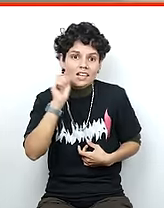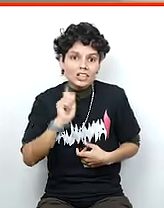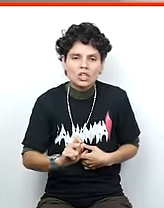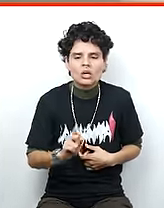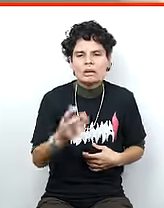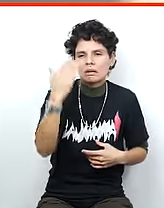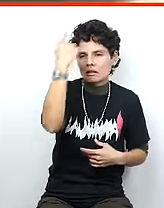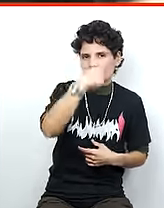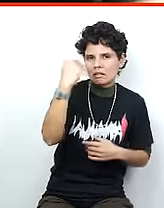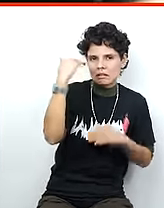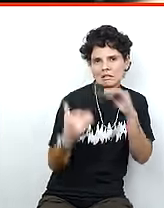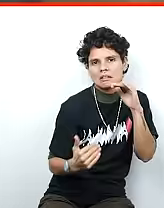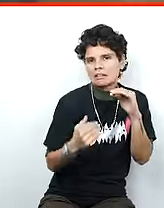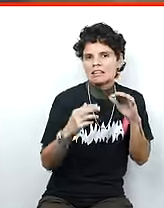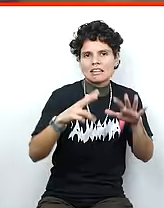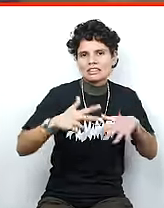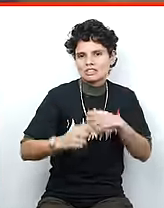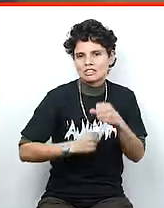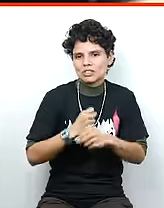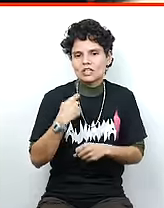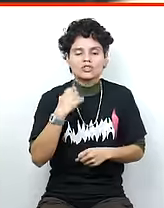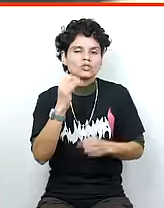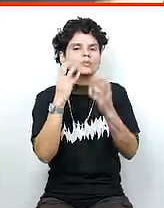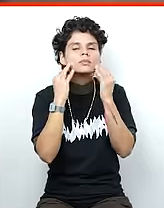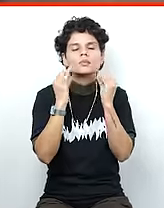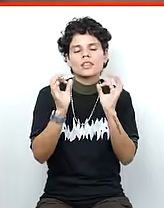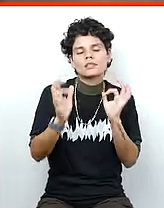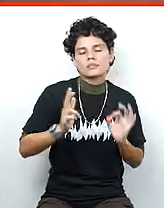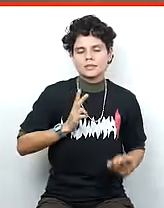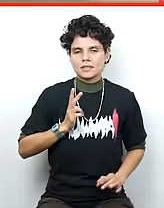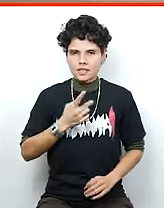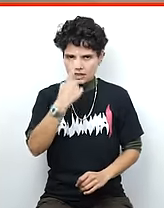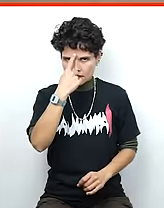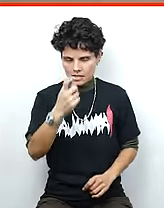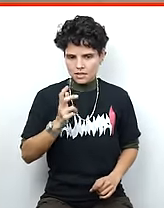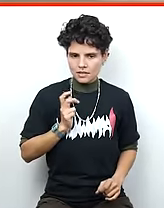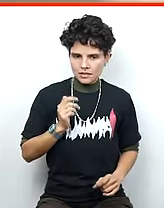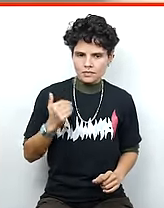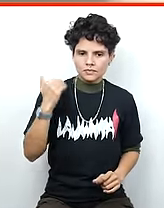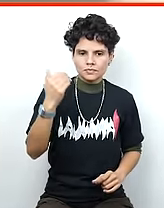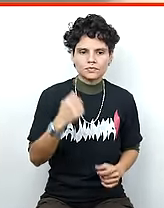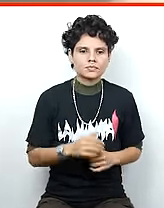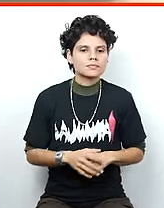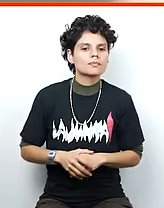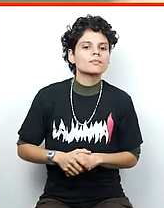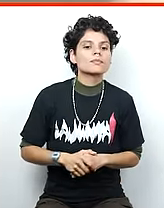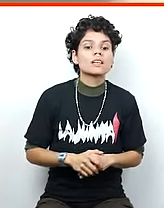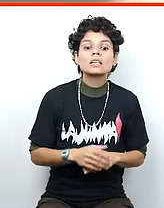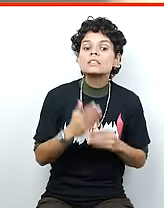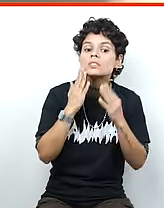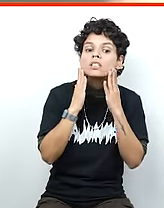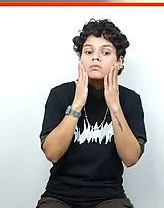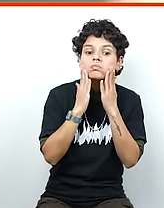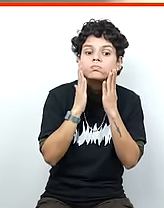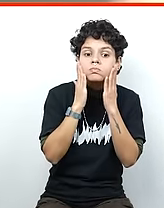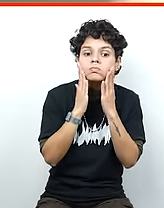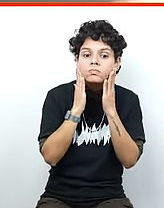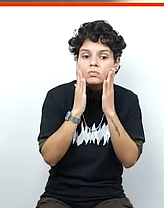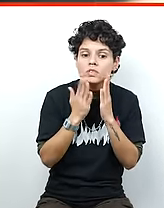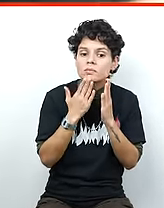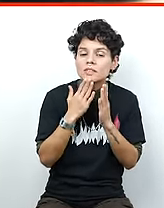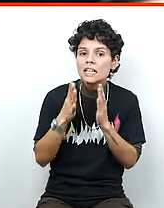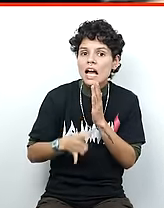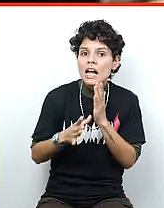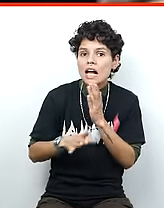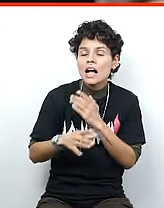Ay, por eso te dejáis la. Para poner un poco más de edad. Seriedad. Bueno, sabéis que en el surca aquí de pavo es lo que te... No es broma,